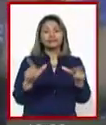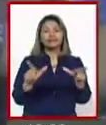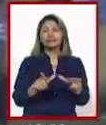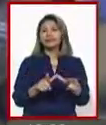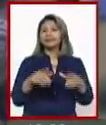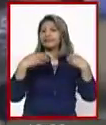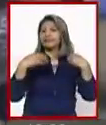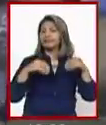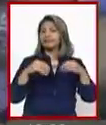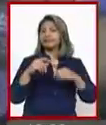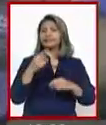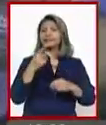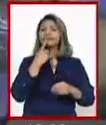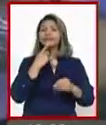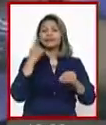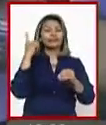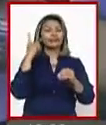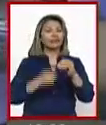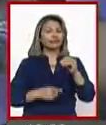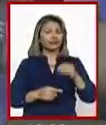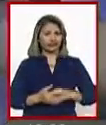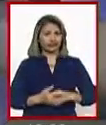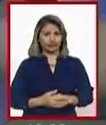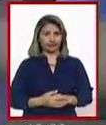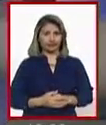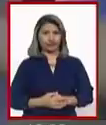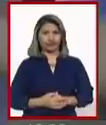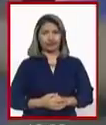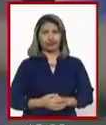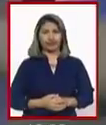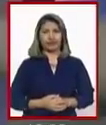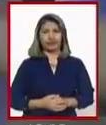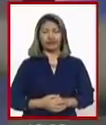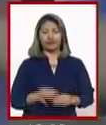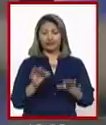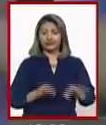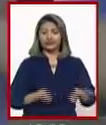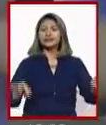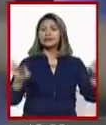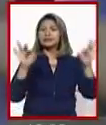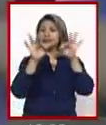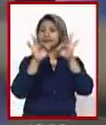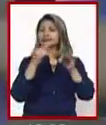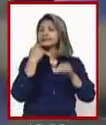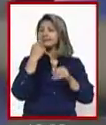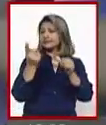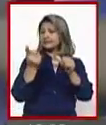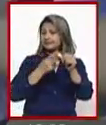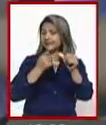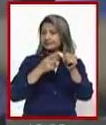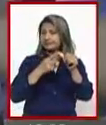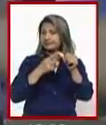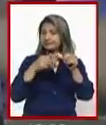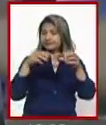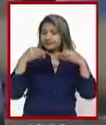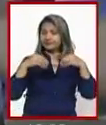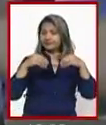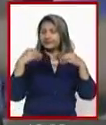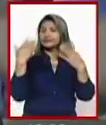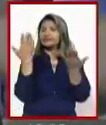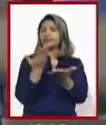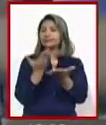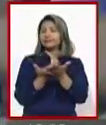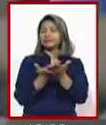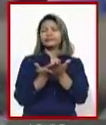es el vendedor de tomates. Es para nosotros importante el decir que este fue el primer vendedor que vino